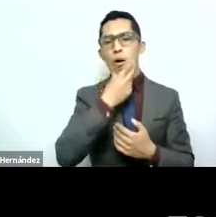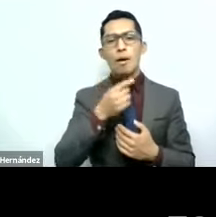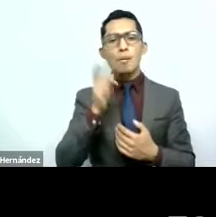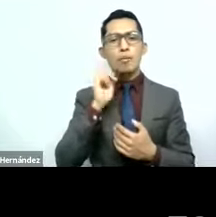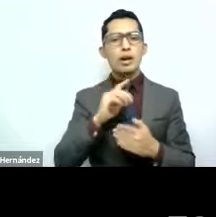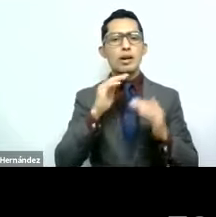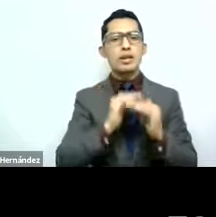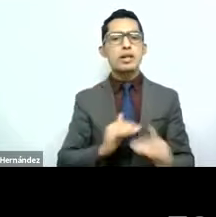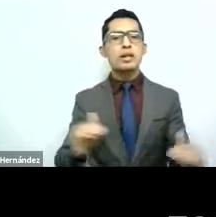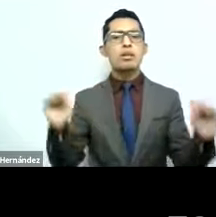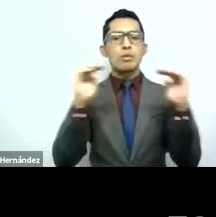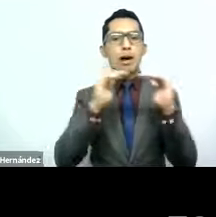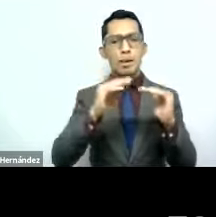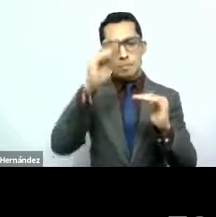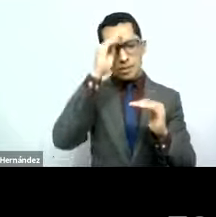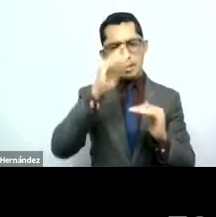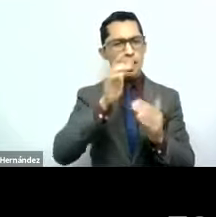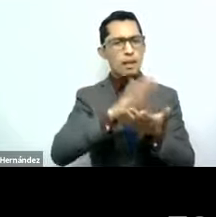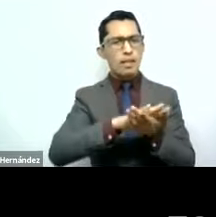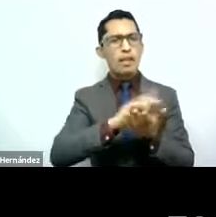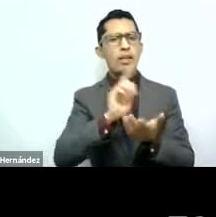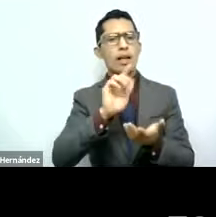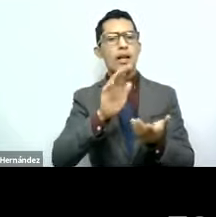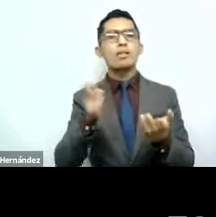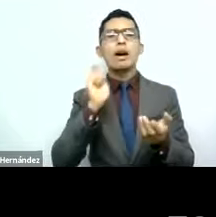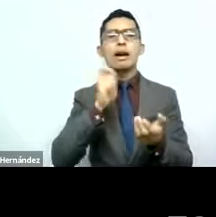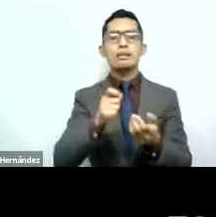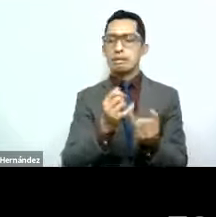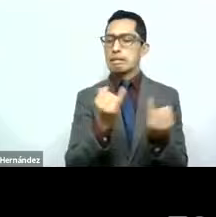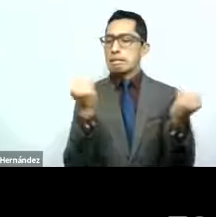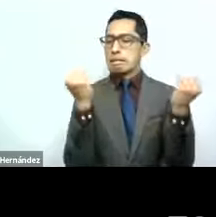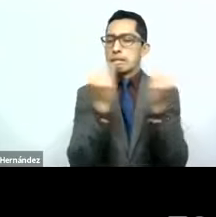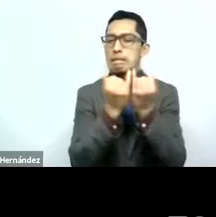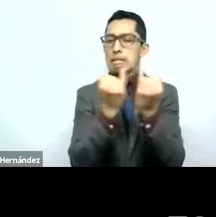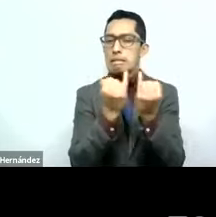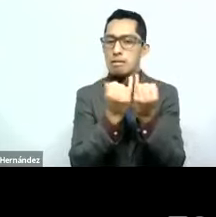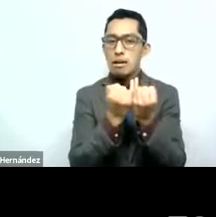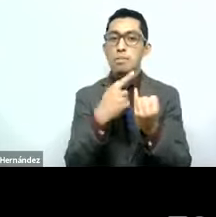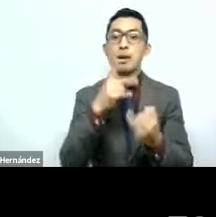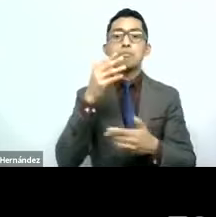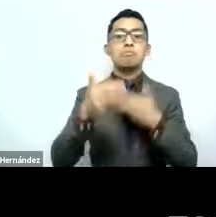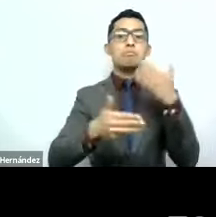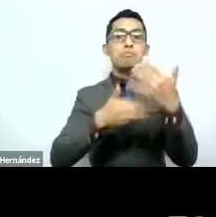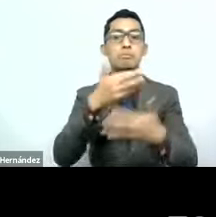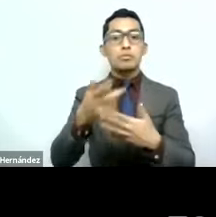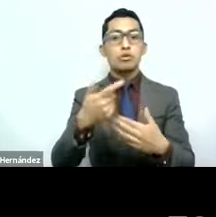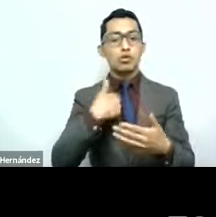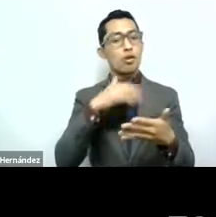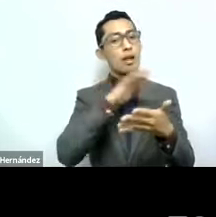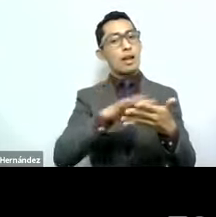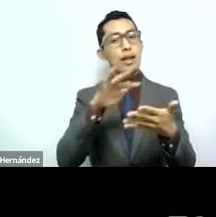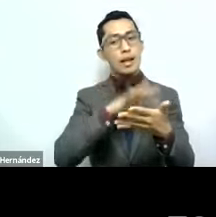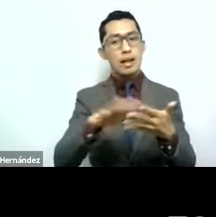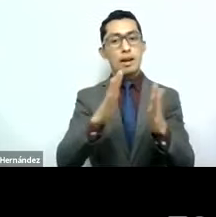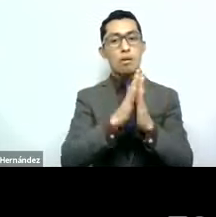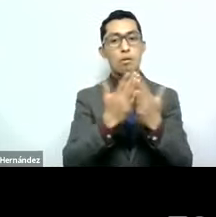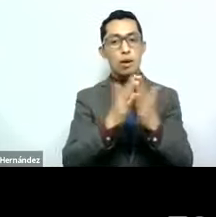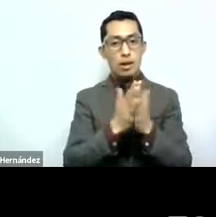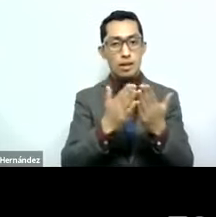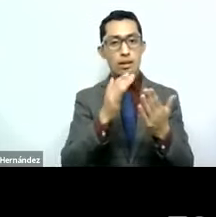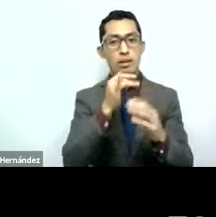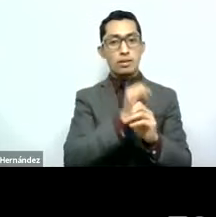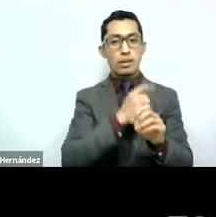necesariamente implica un criterio de igualdad sustantiva. Y luego leyendo este cuaderno y los alegatos de